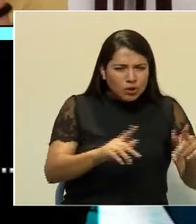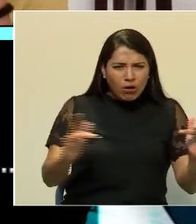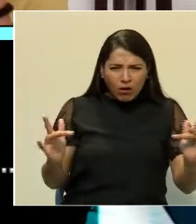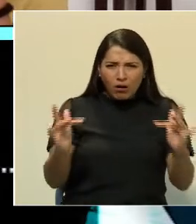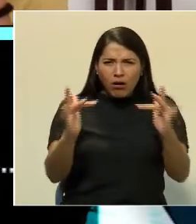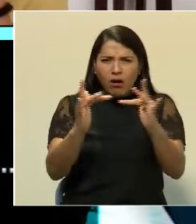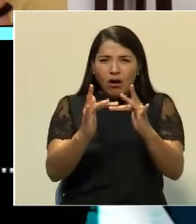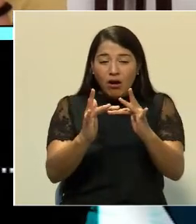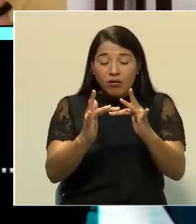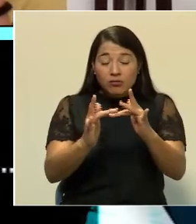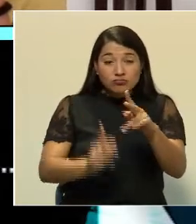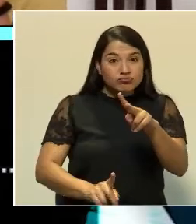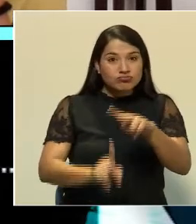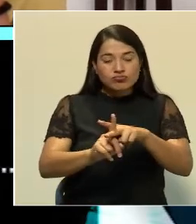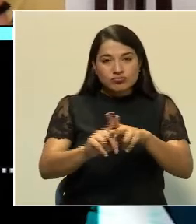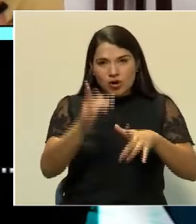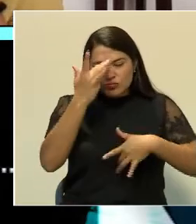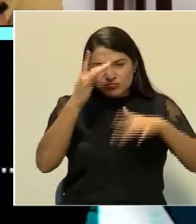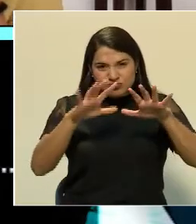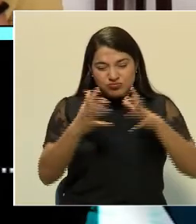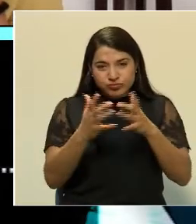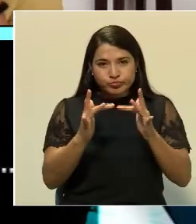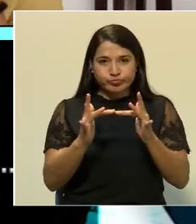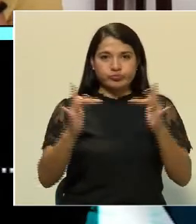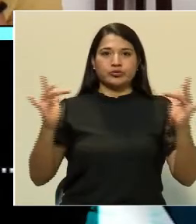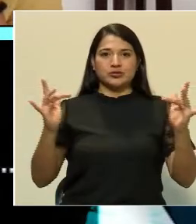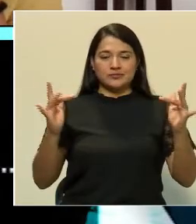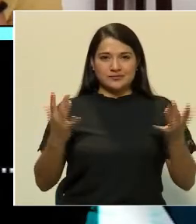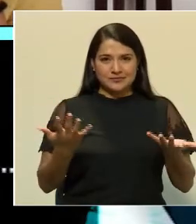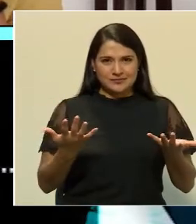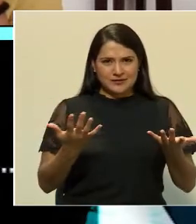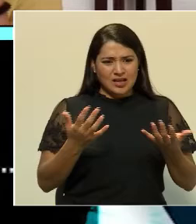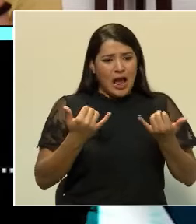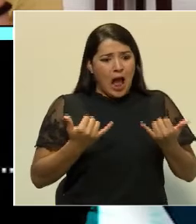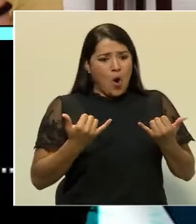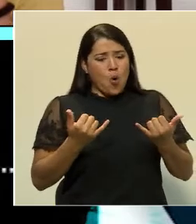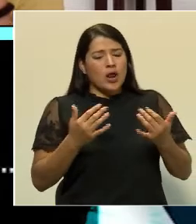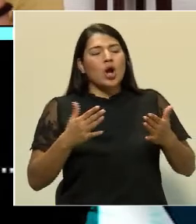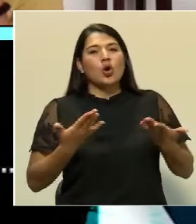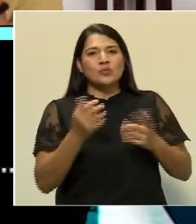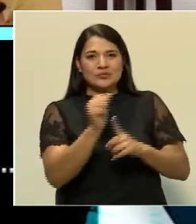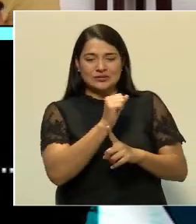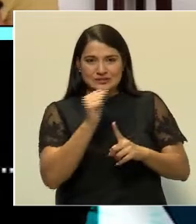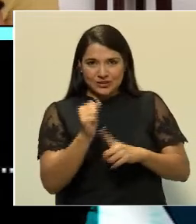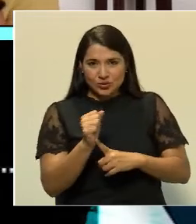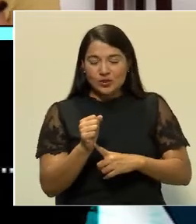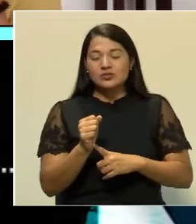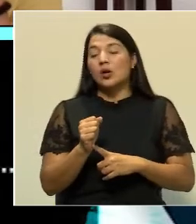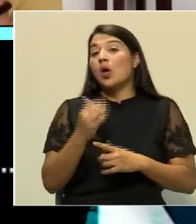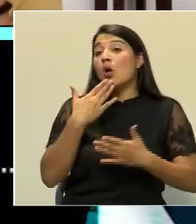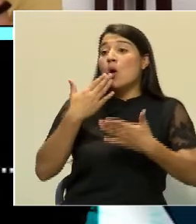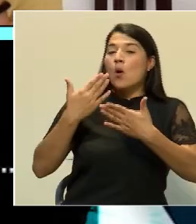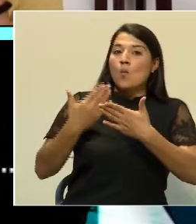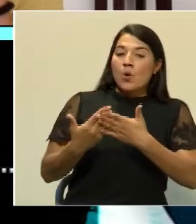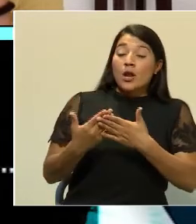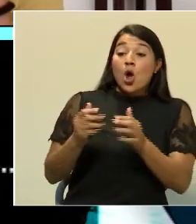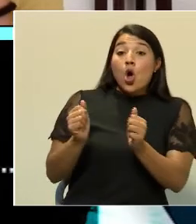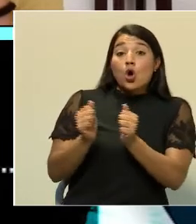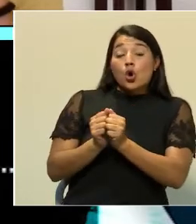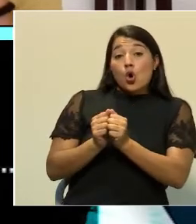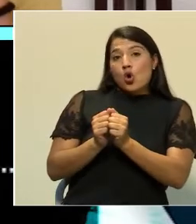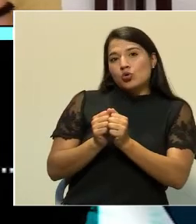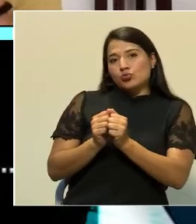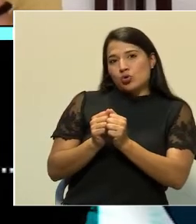de artes visuales? Bueno, la situación es que realmente con todos los cierres, las medidas sanitarias que